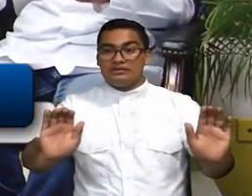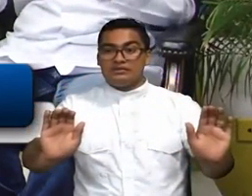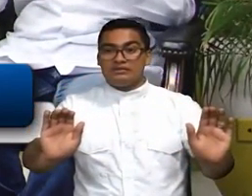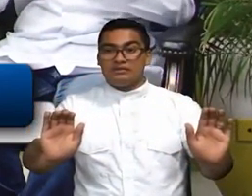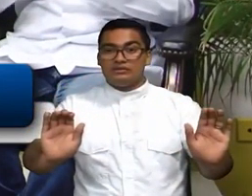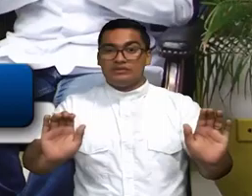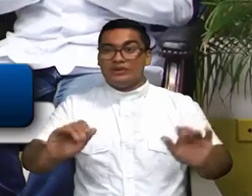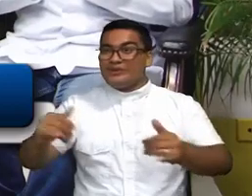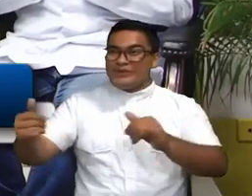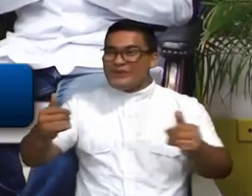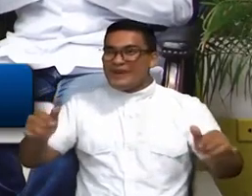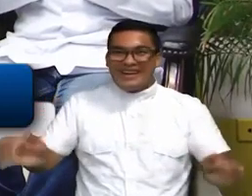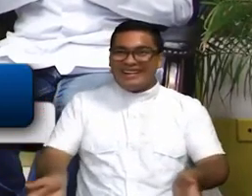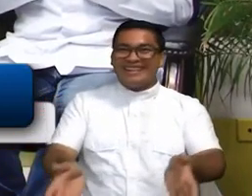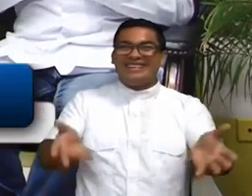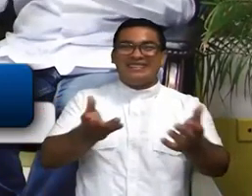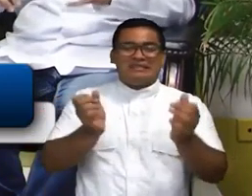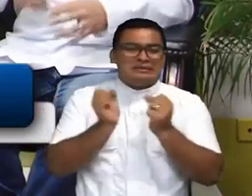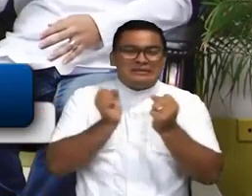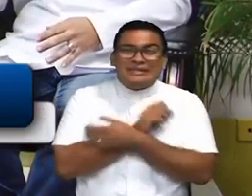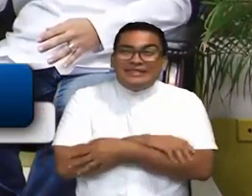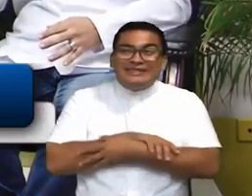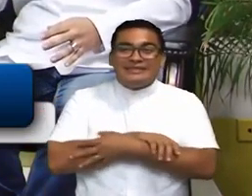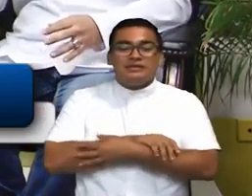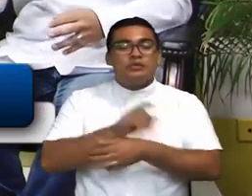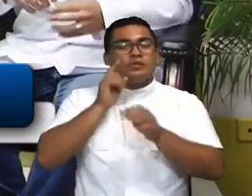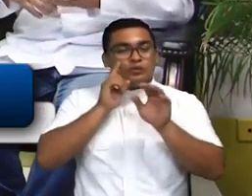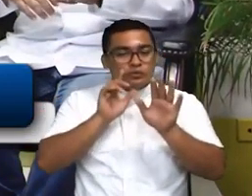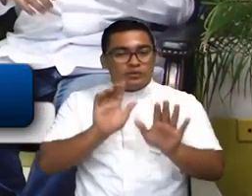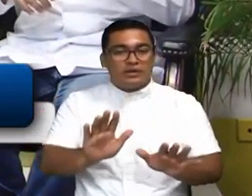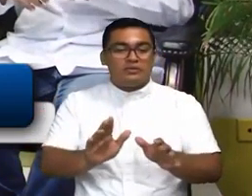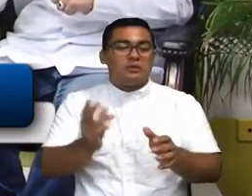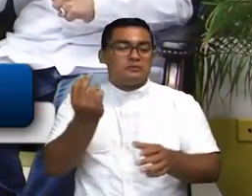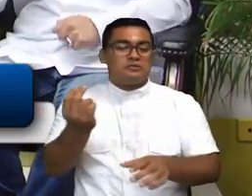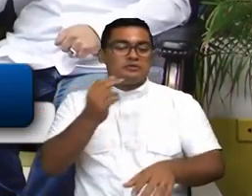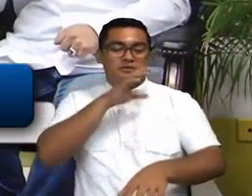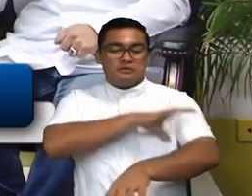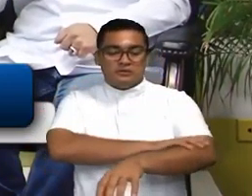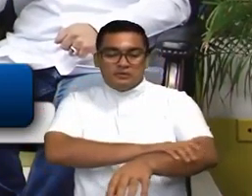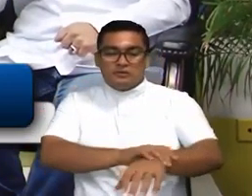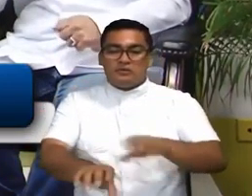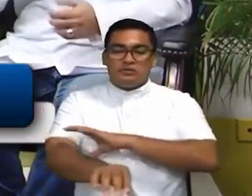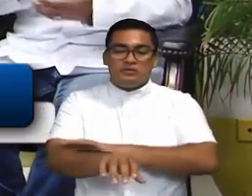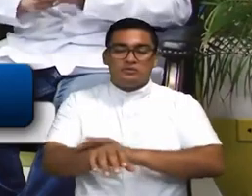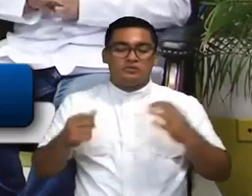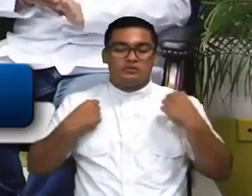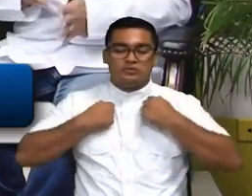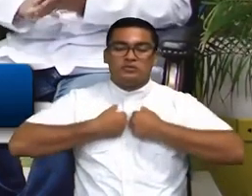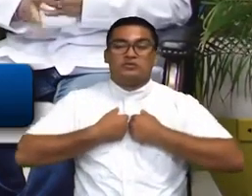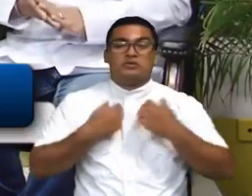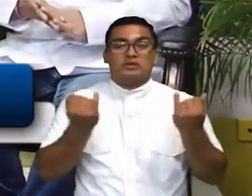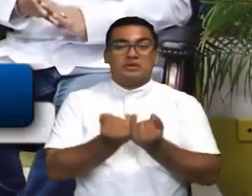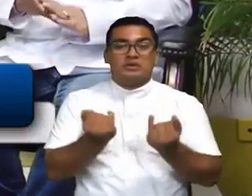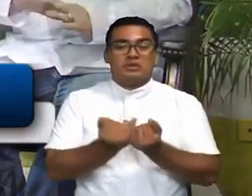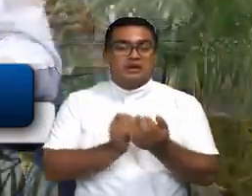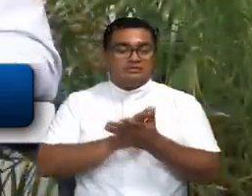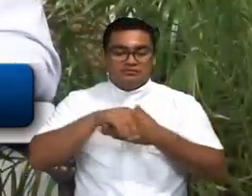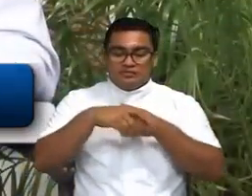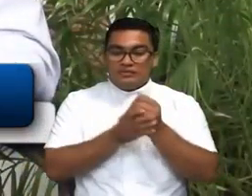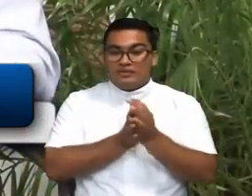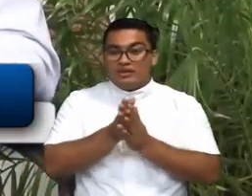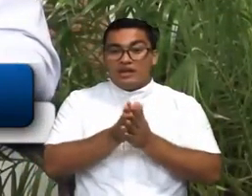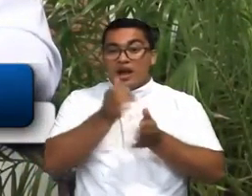Por ejemplo, si alguien en nuestra familia está con la gripe y tos, siempre taparse la boquita, siempre lavarse las manos,